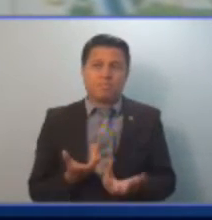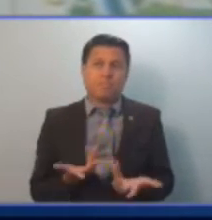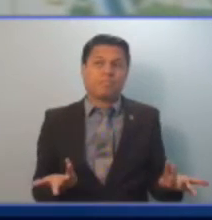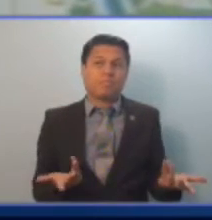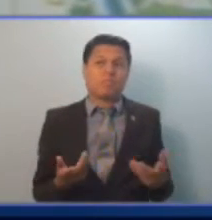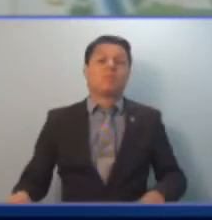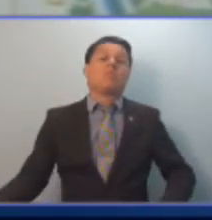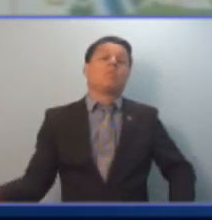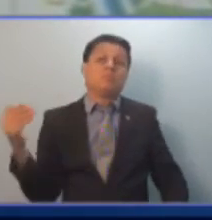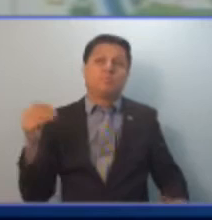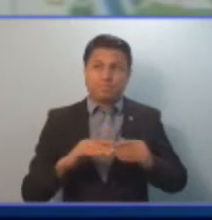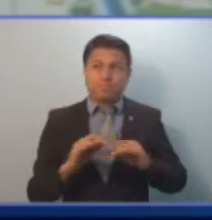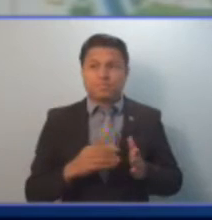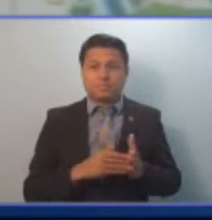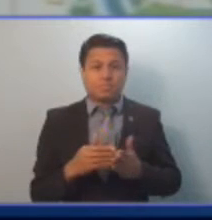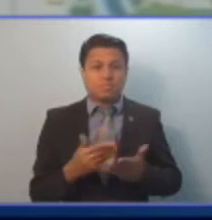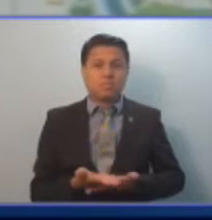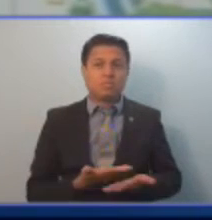pienso que